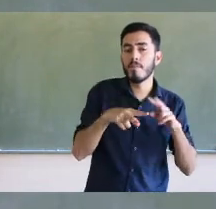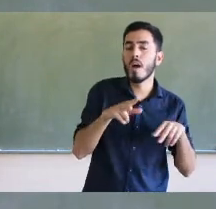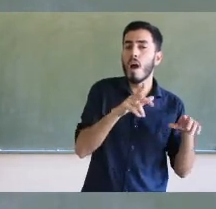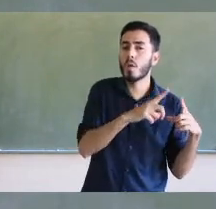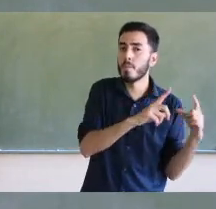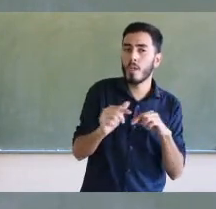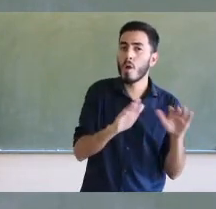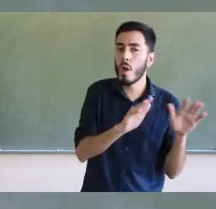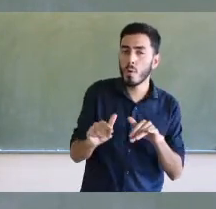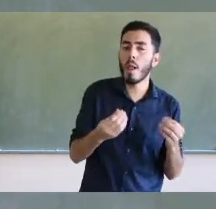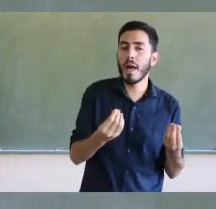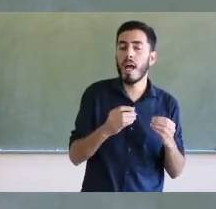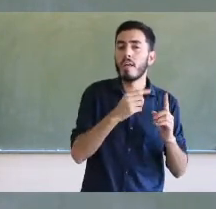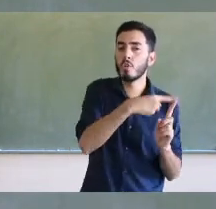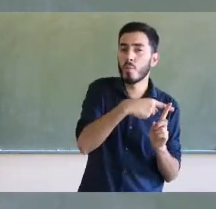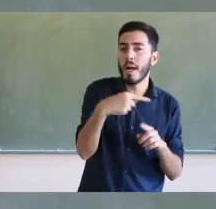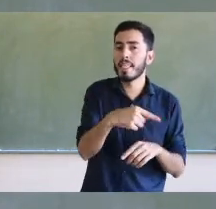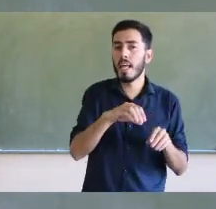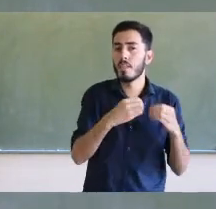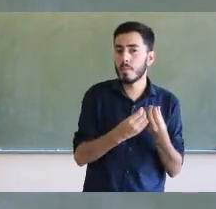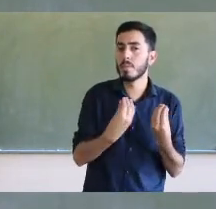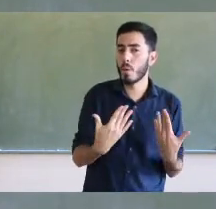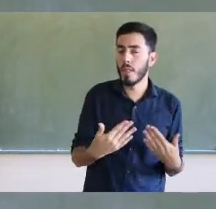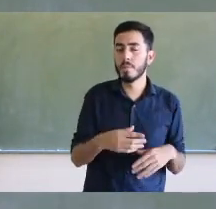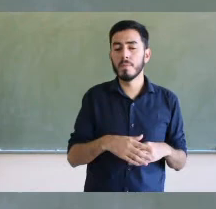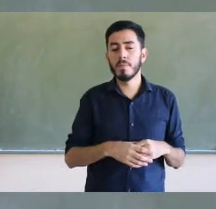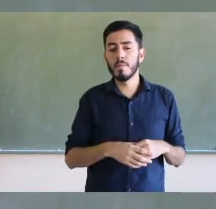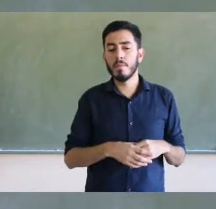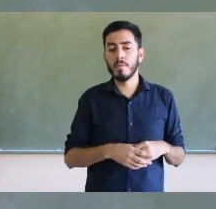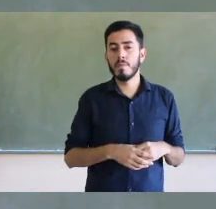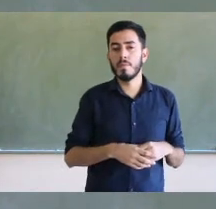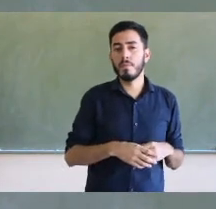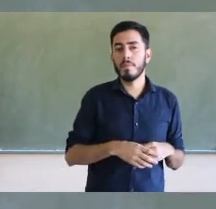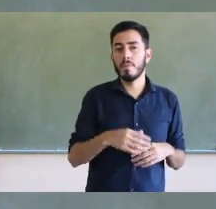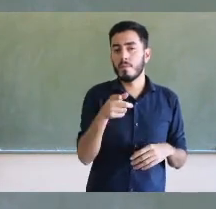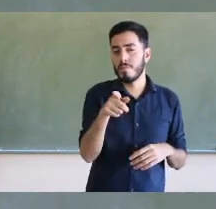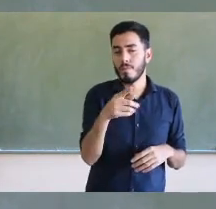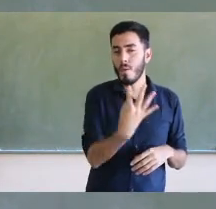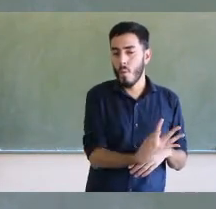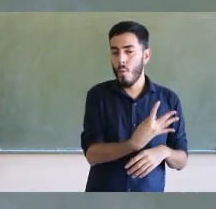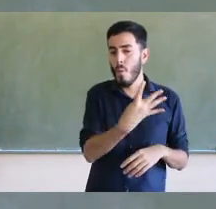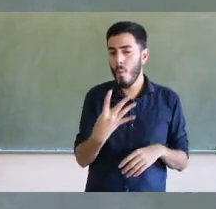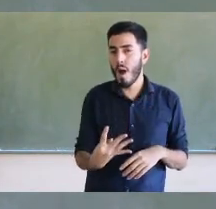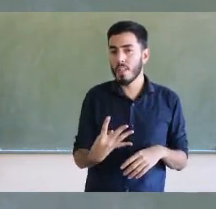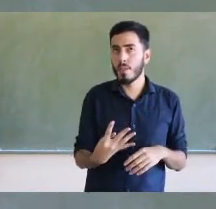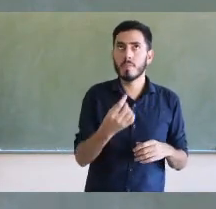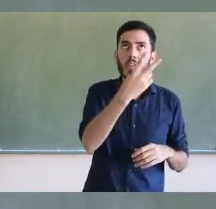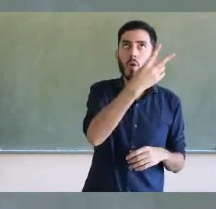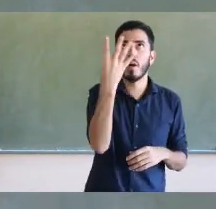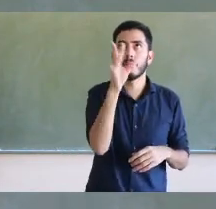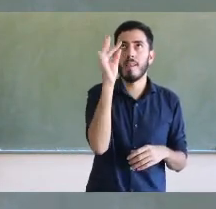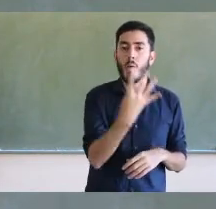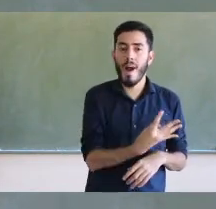sumas o restas. En este caso tenemos denominador 4. ¿Por qué? Porque busco un múltiplo entre 2 y